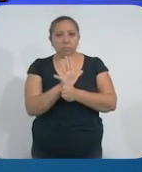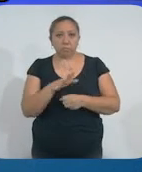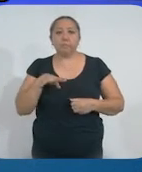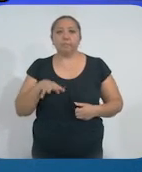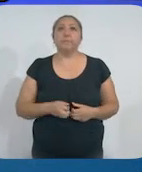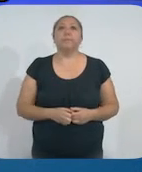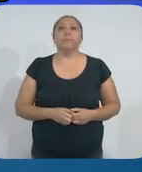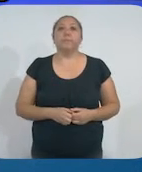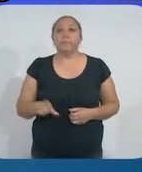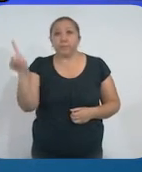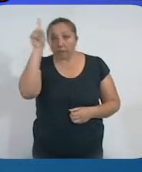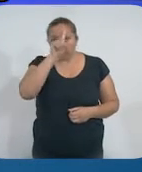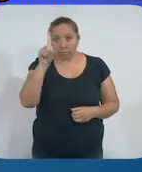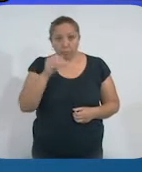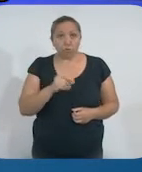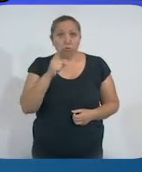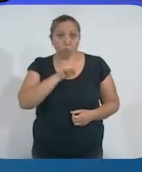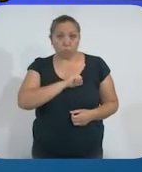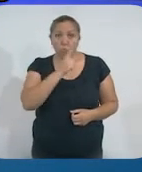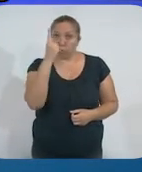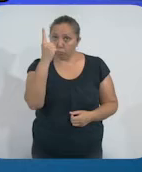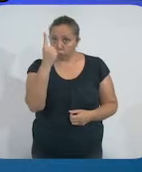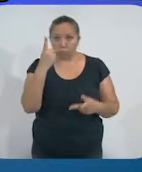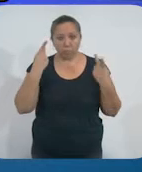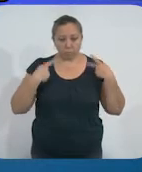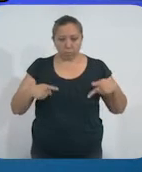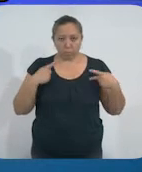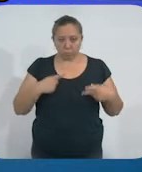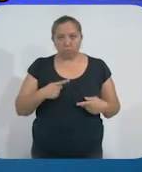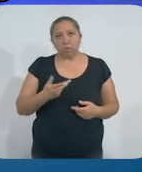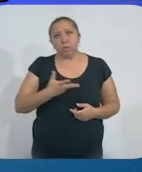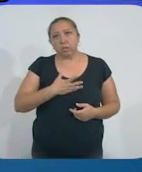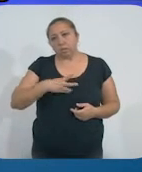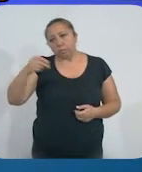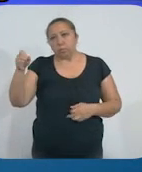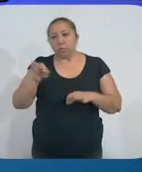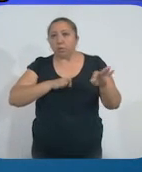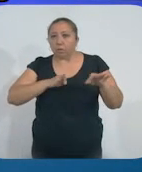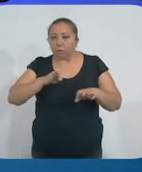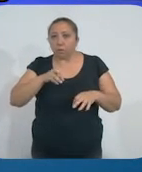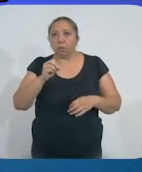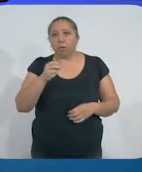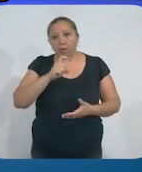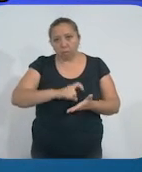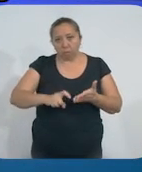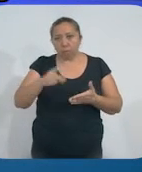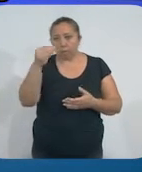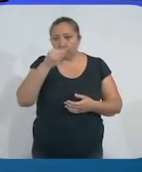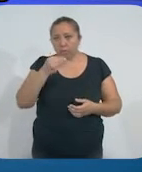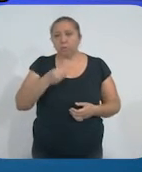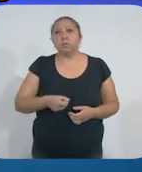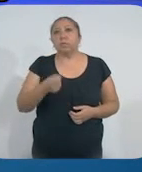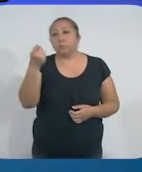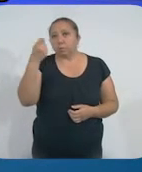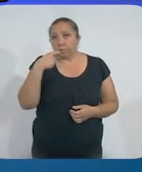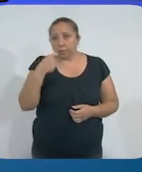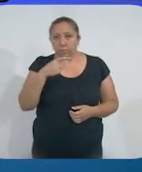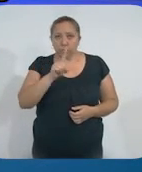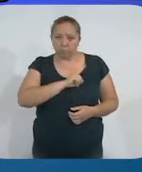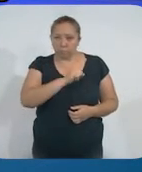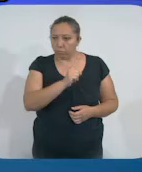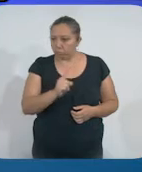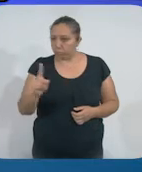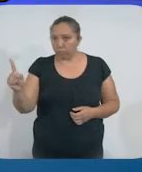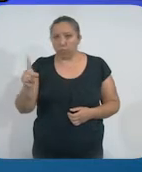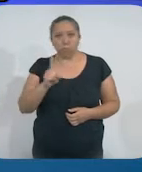COVID-19. Aconsejamos que únicamente el miembro de la familia que tenga que salir por trabajo o a comprar alimentos o medicamentos lo